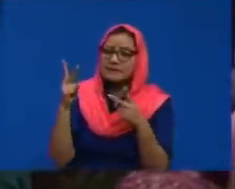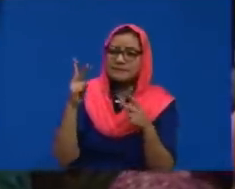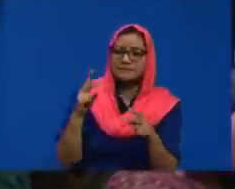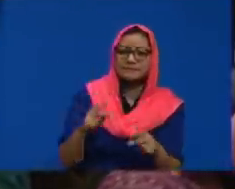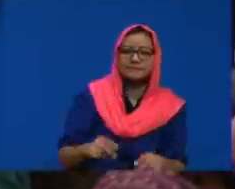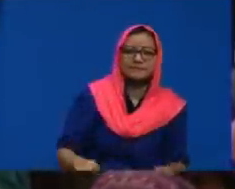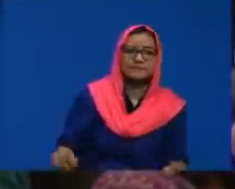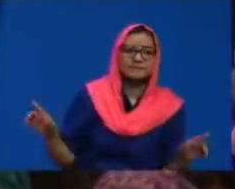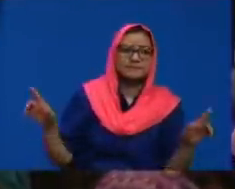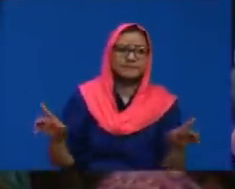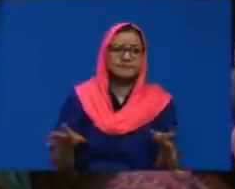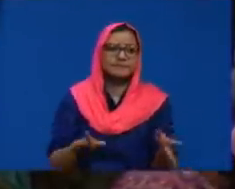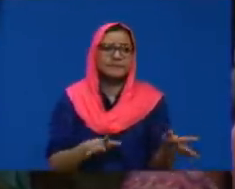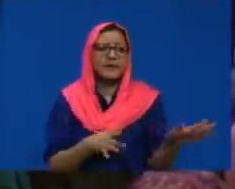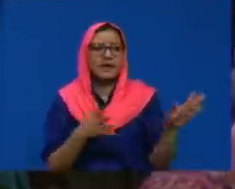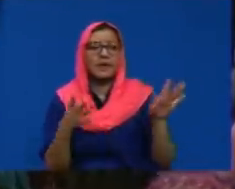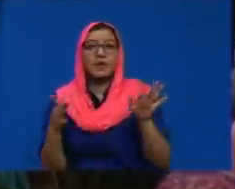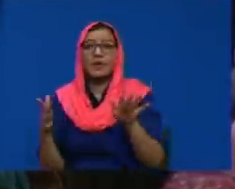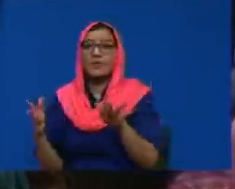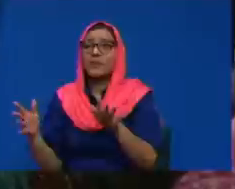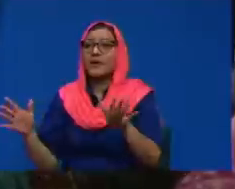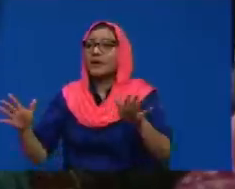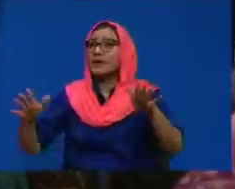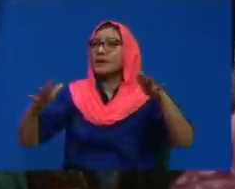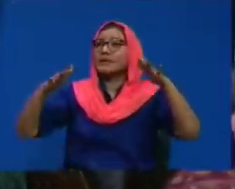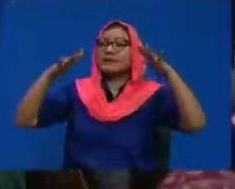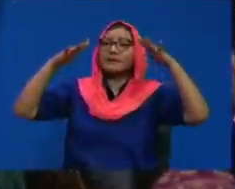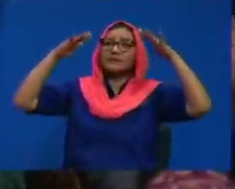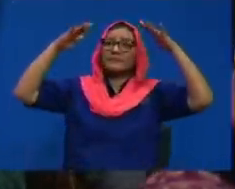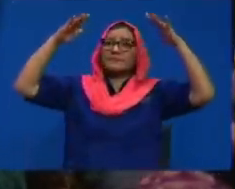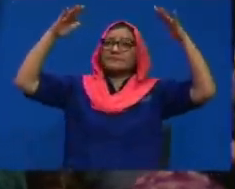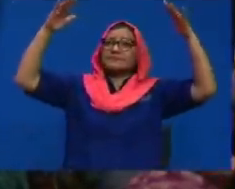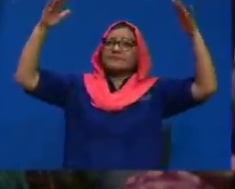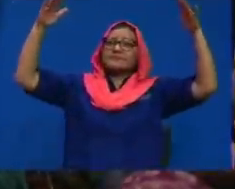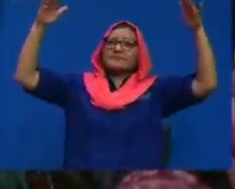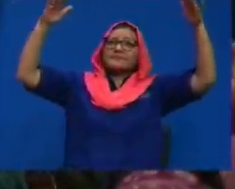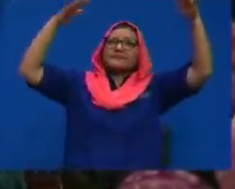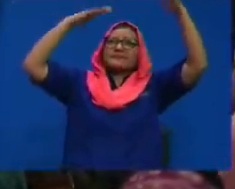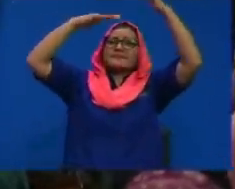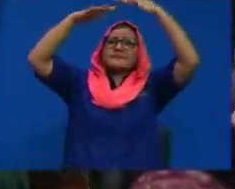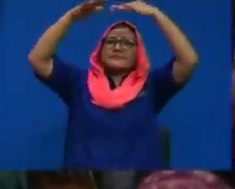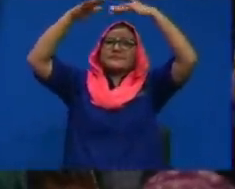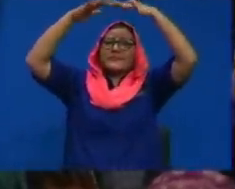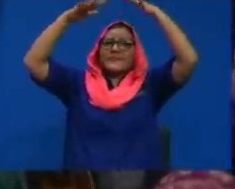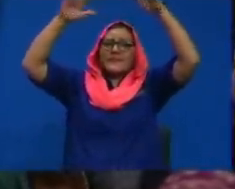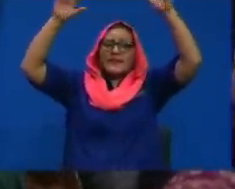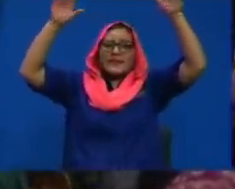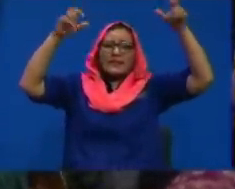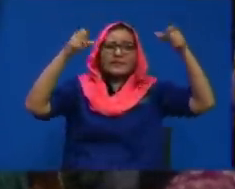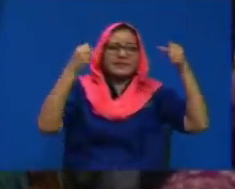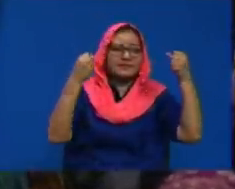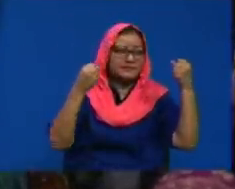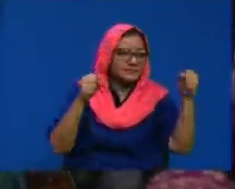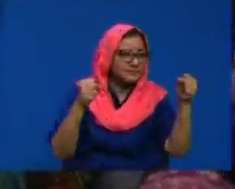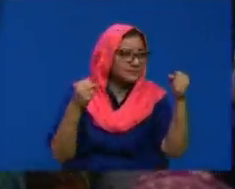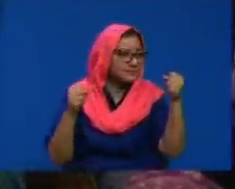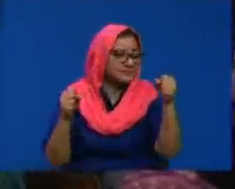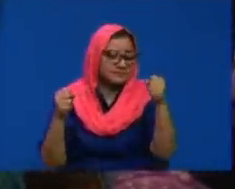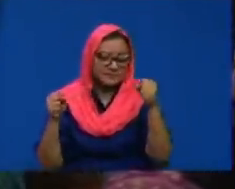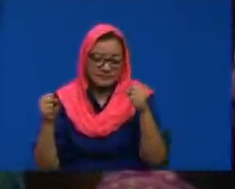visites una vez más. Cuando veo, Dios, el cielo, obra de tus